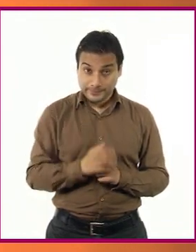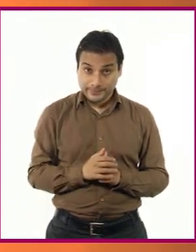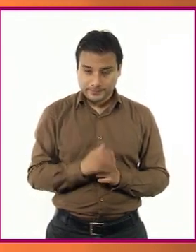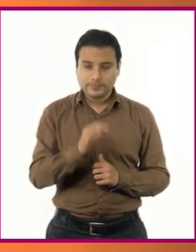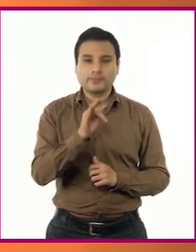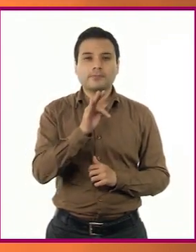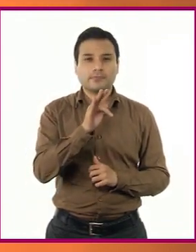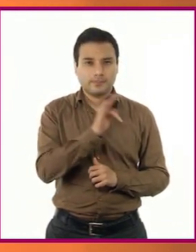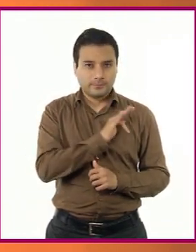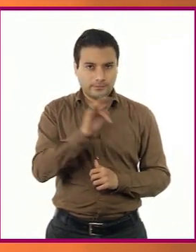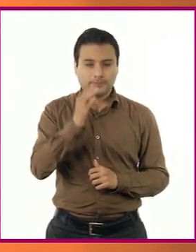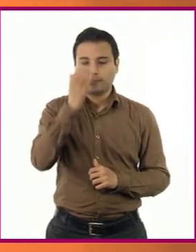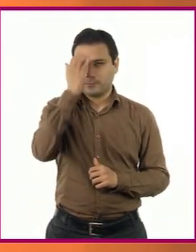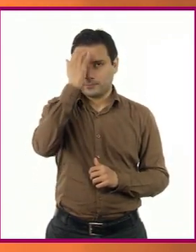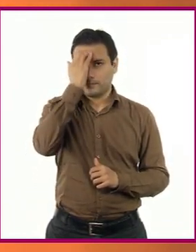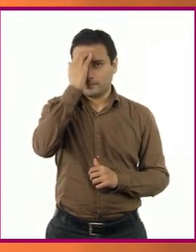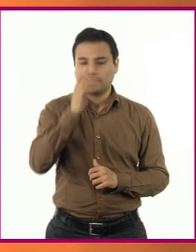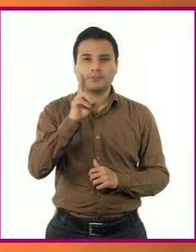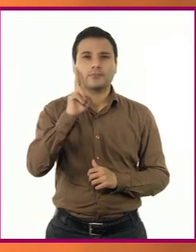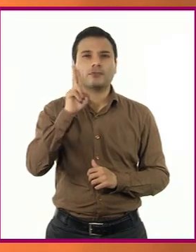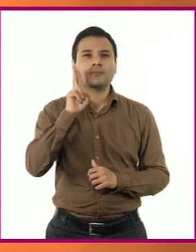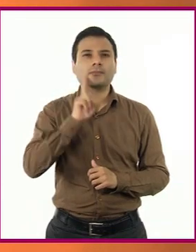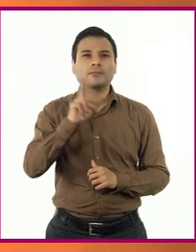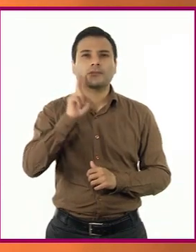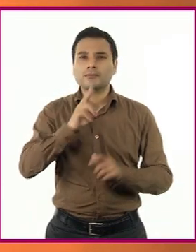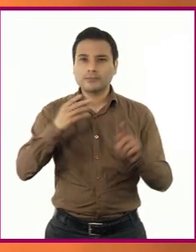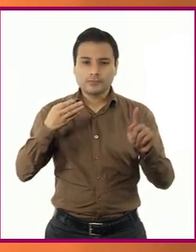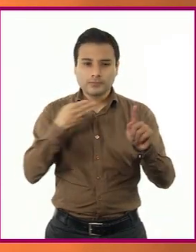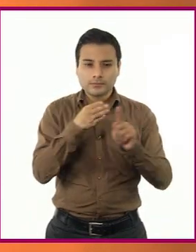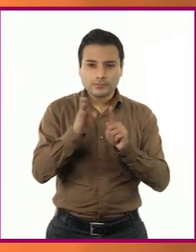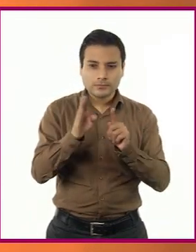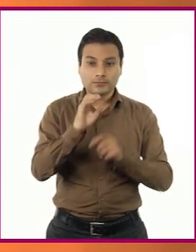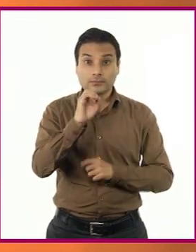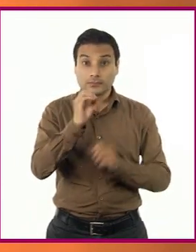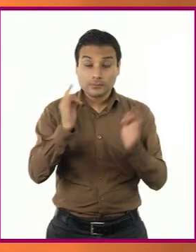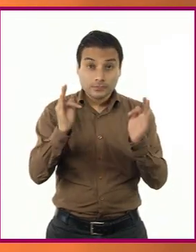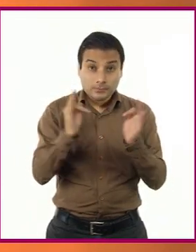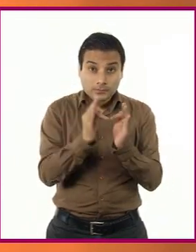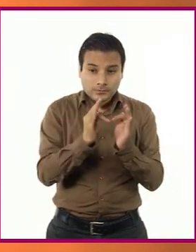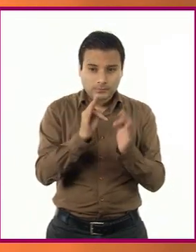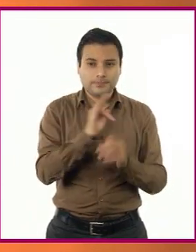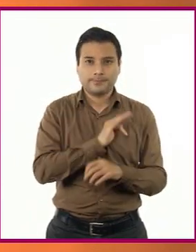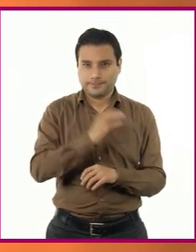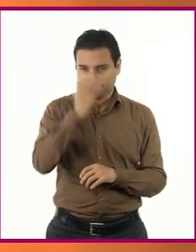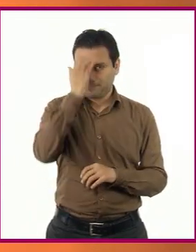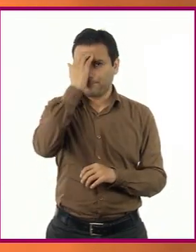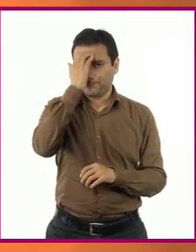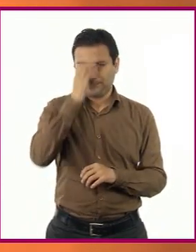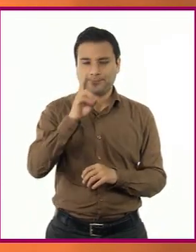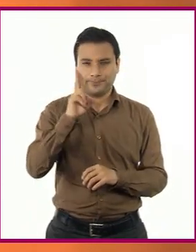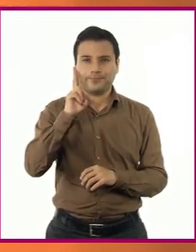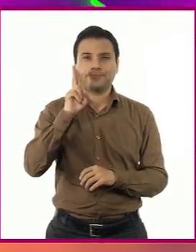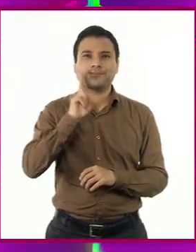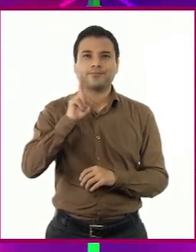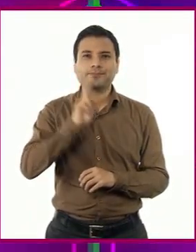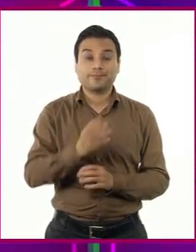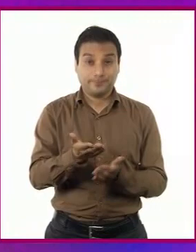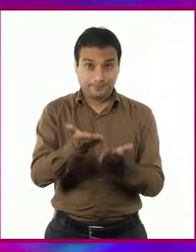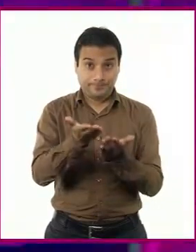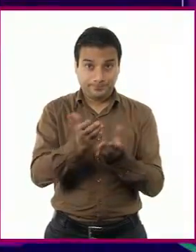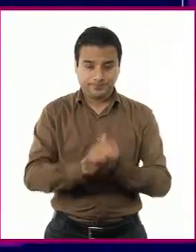saber cuán alejados o cerca están los datos en relación con un valor central. Adelante,